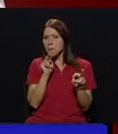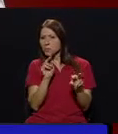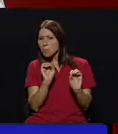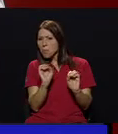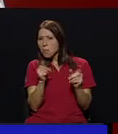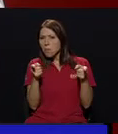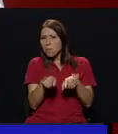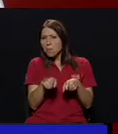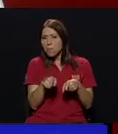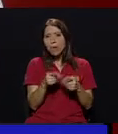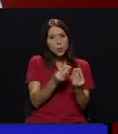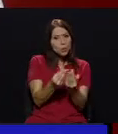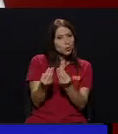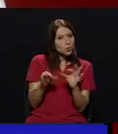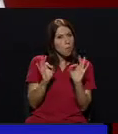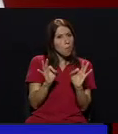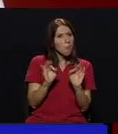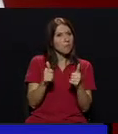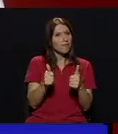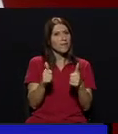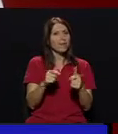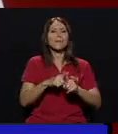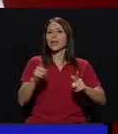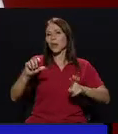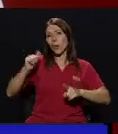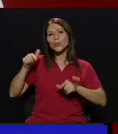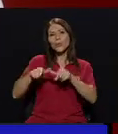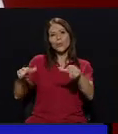el apicultor está bien. Pero hay otros lugares en los